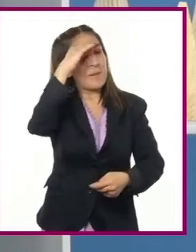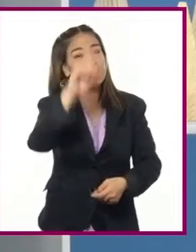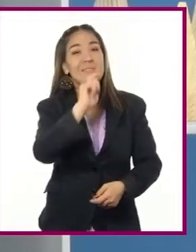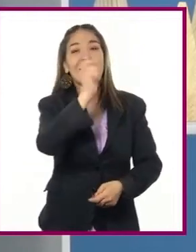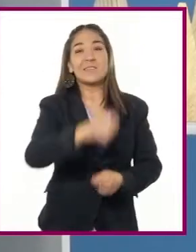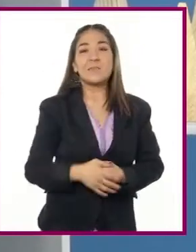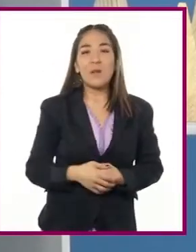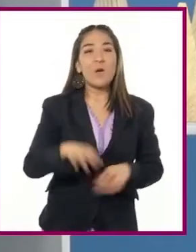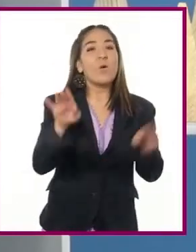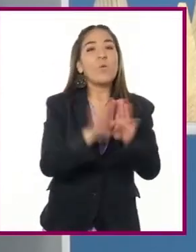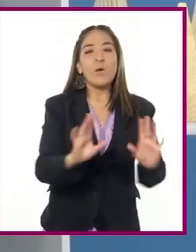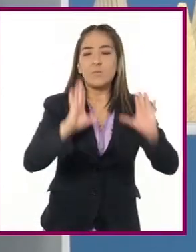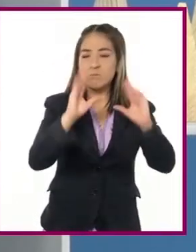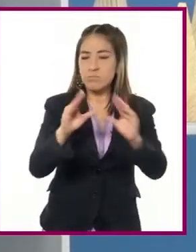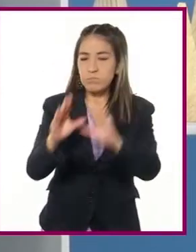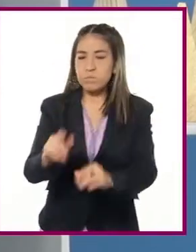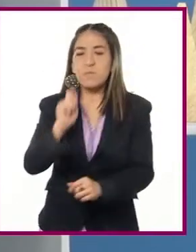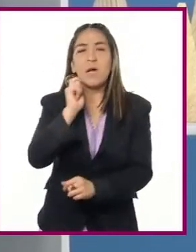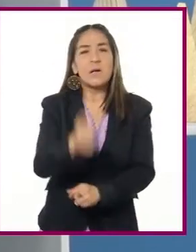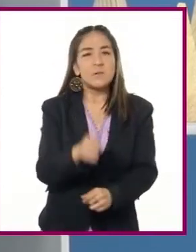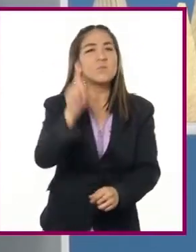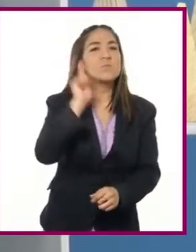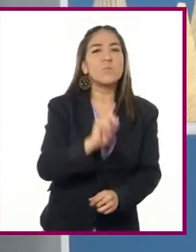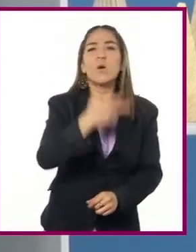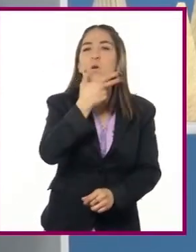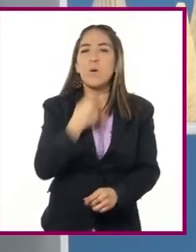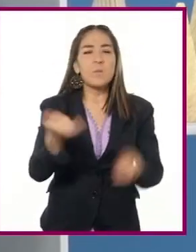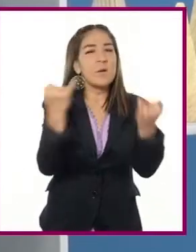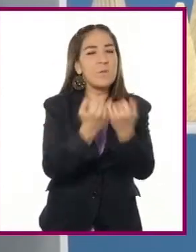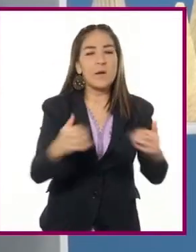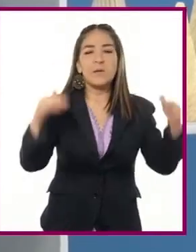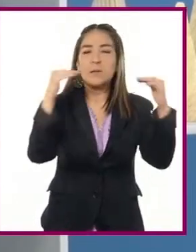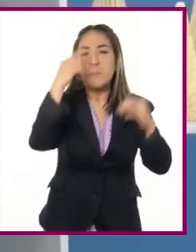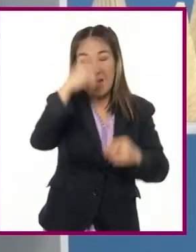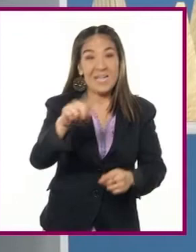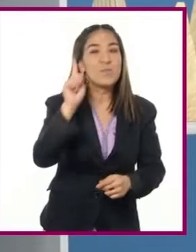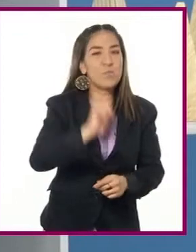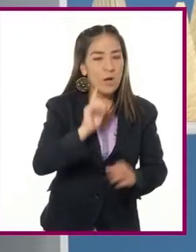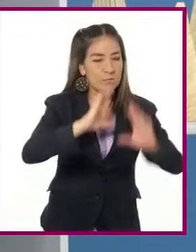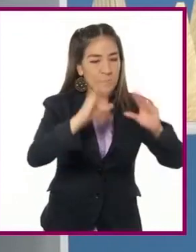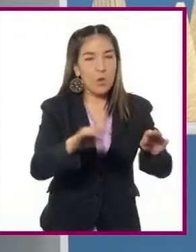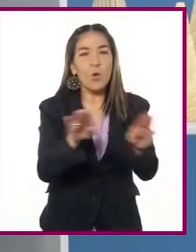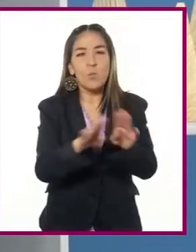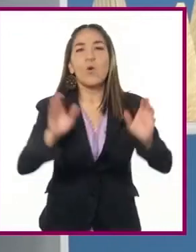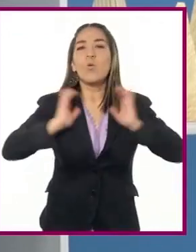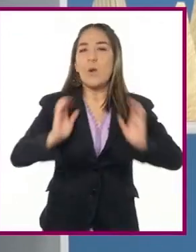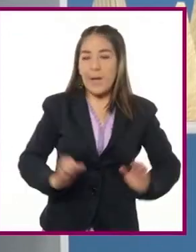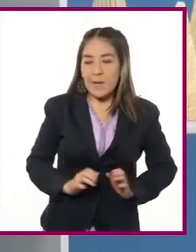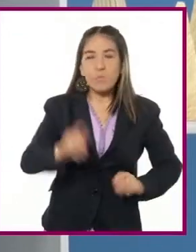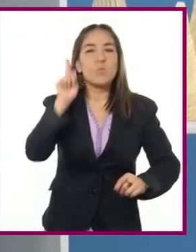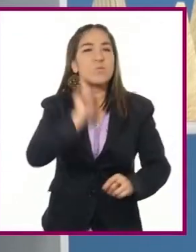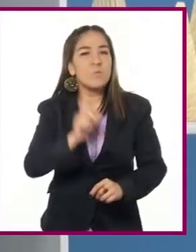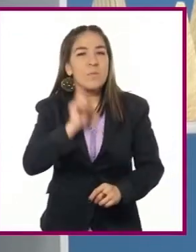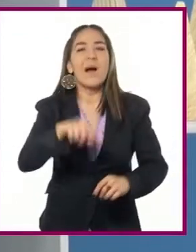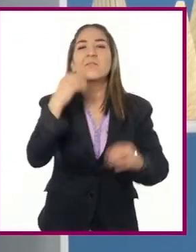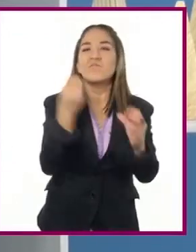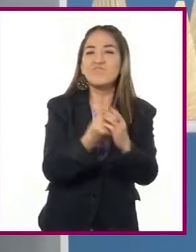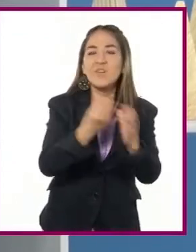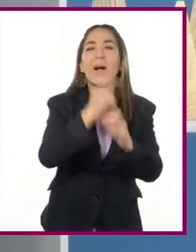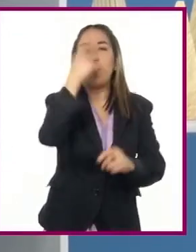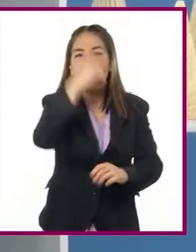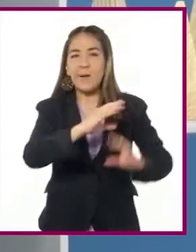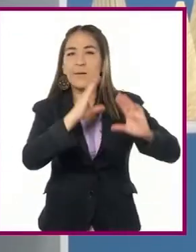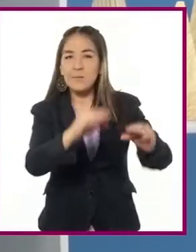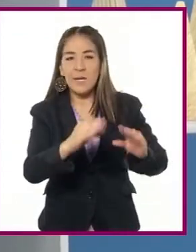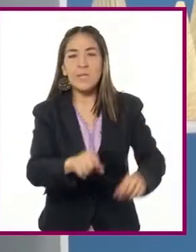enseñanza de la anatomía y biología en las escuelas primarias para niñas, y mediante conferencias dedicadas a